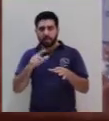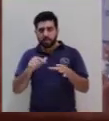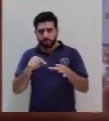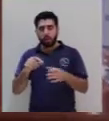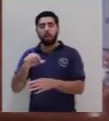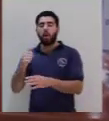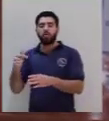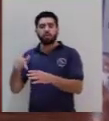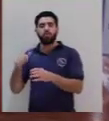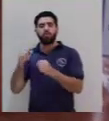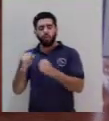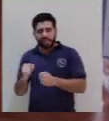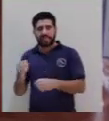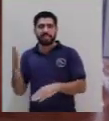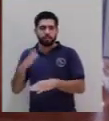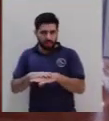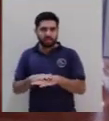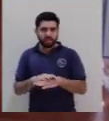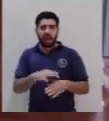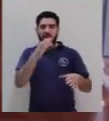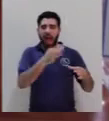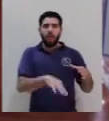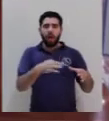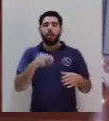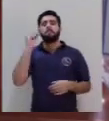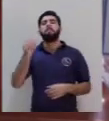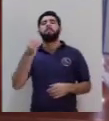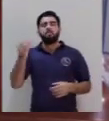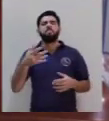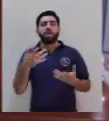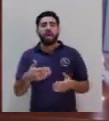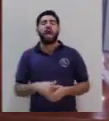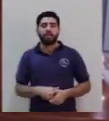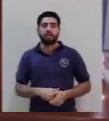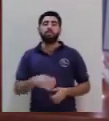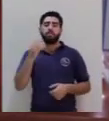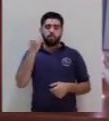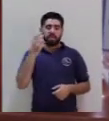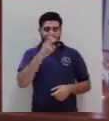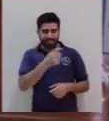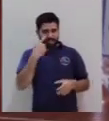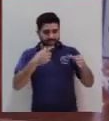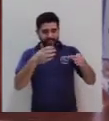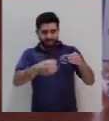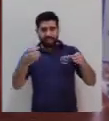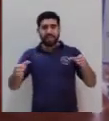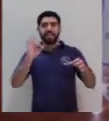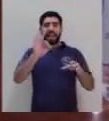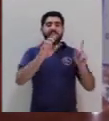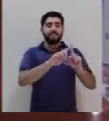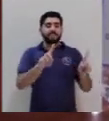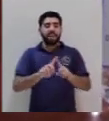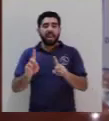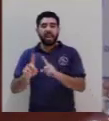despacio, en el otro es más lento todavía. ¿A qué se debe? Que existen los tres tipos de suelo. Entonces, en